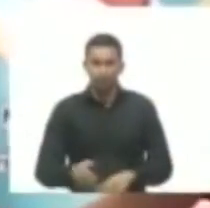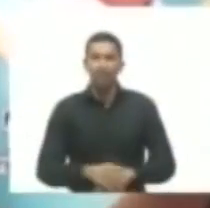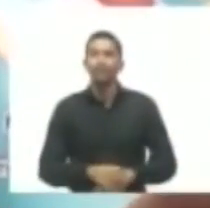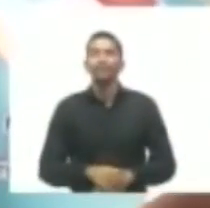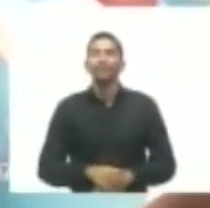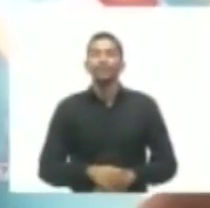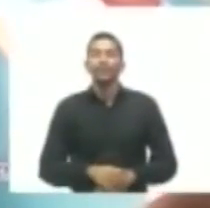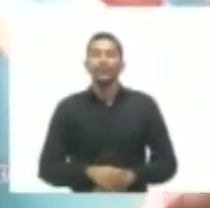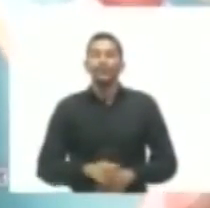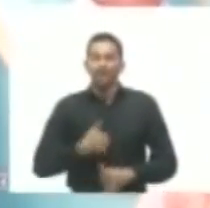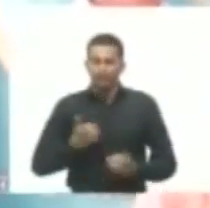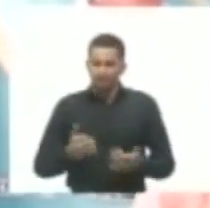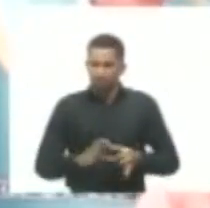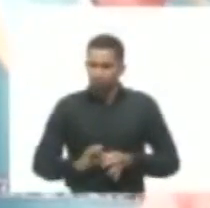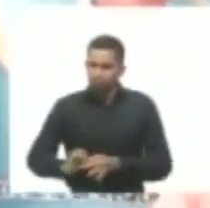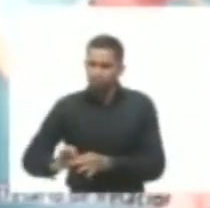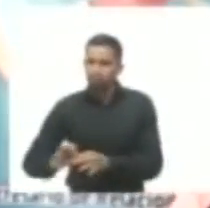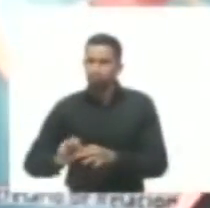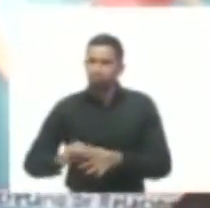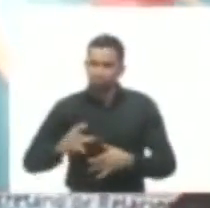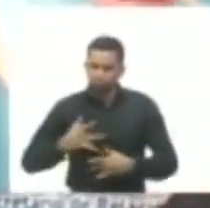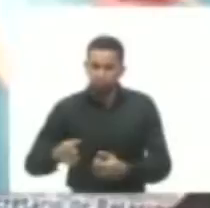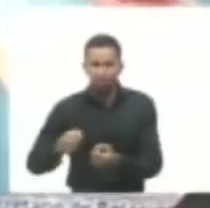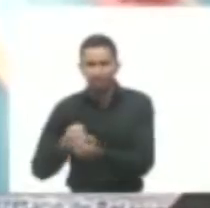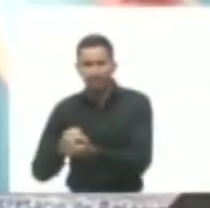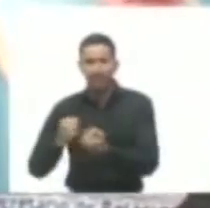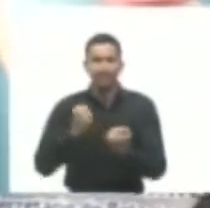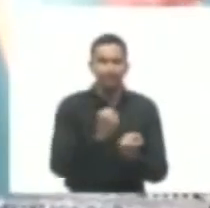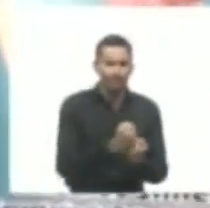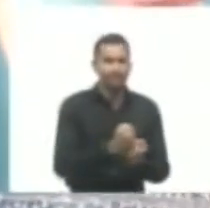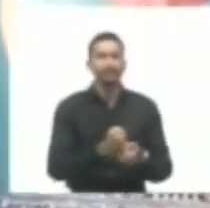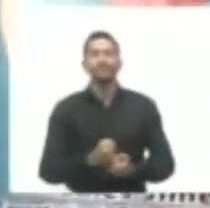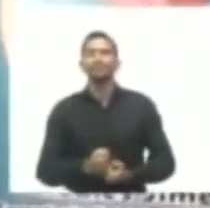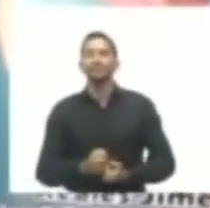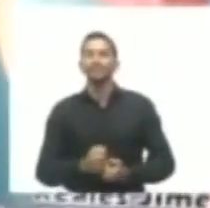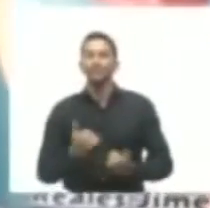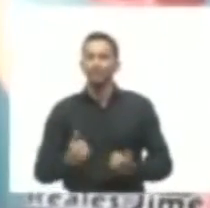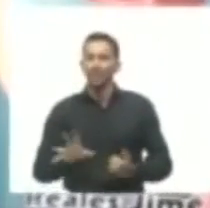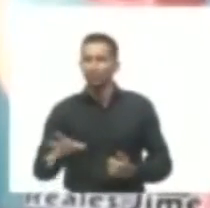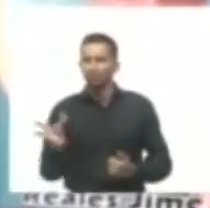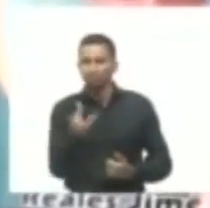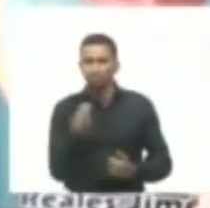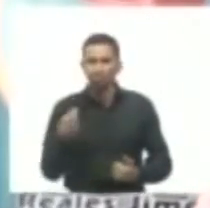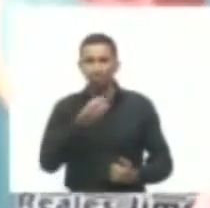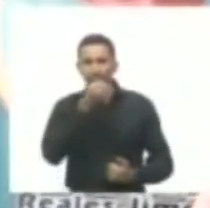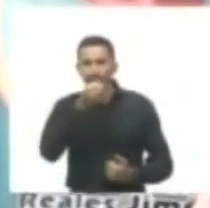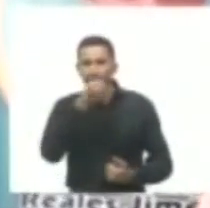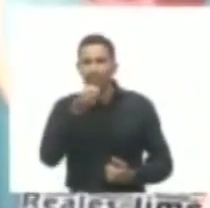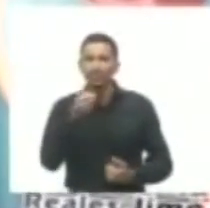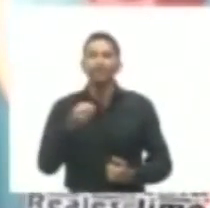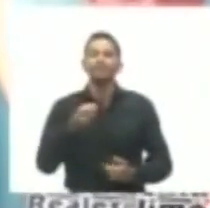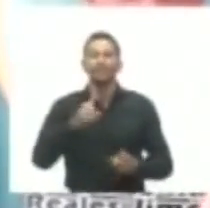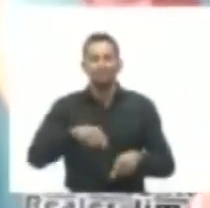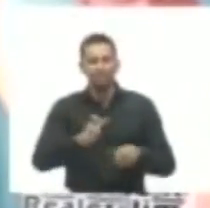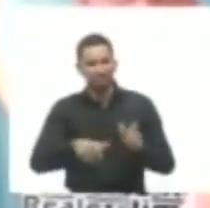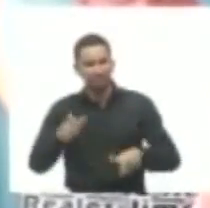nos volvemos solidarios con los periodistas y todas las personas